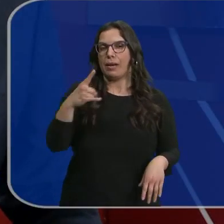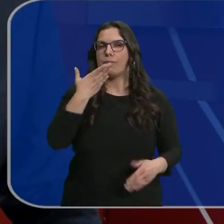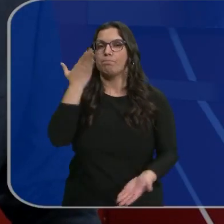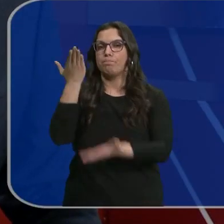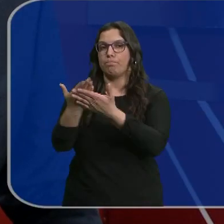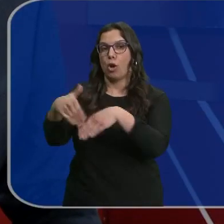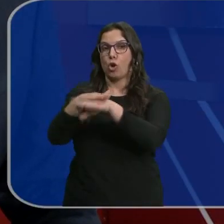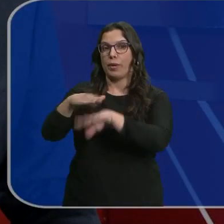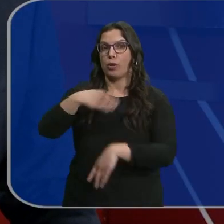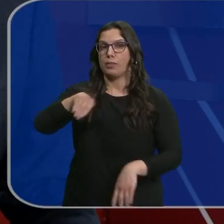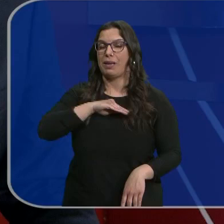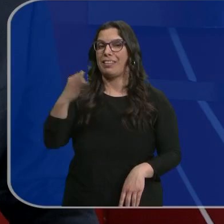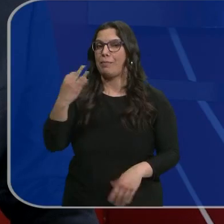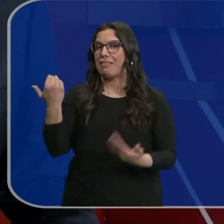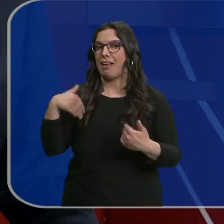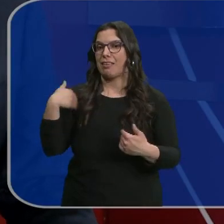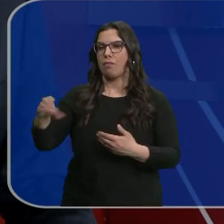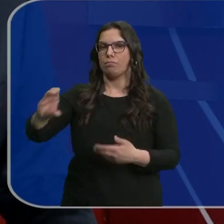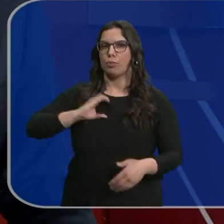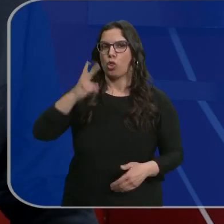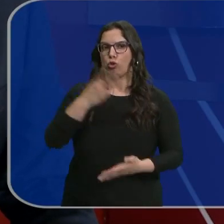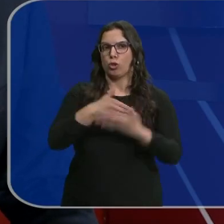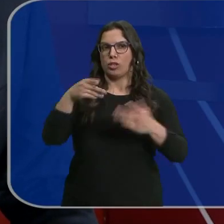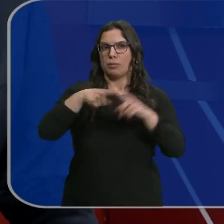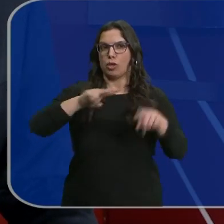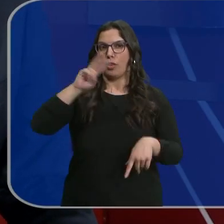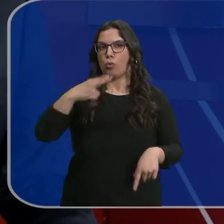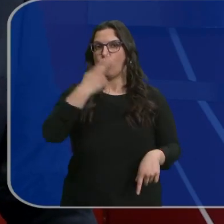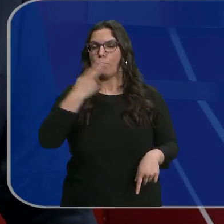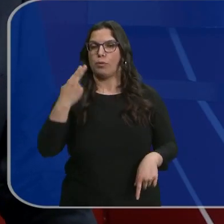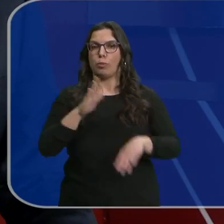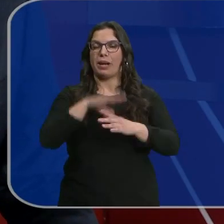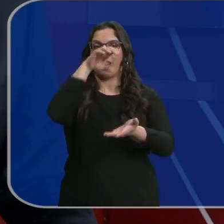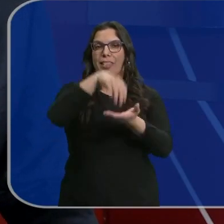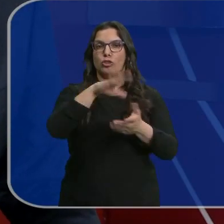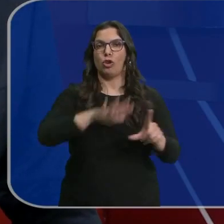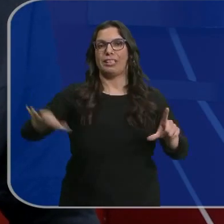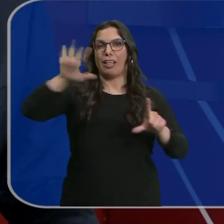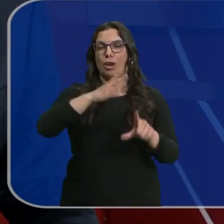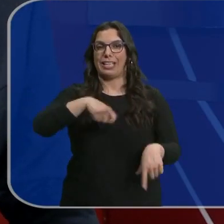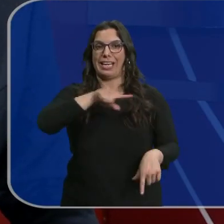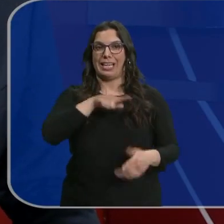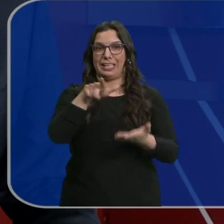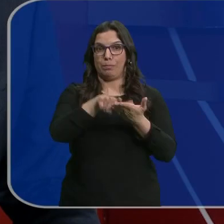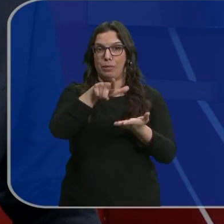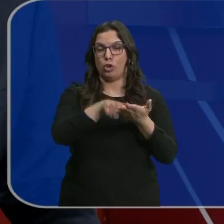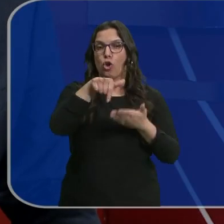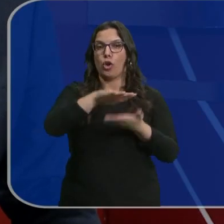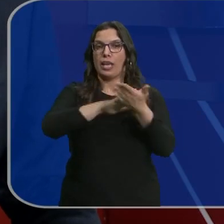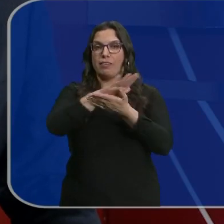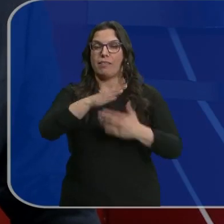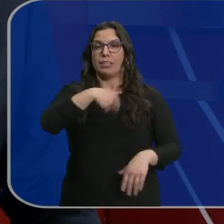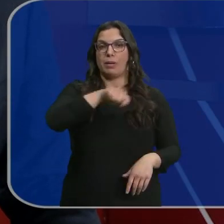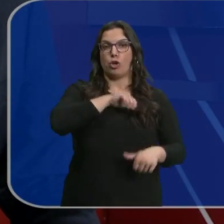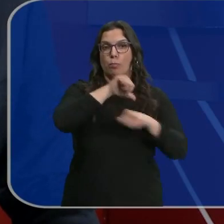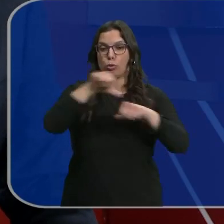reclama al gobierno de España que aporte ya los 2 millones y medio de euros comprometidos con el Centro Internacional del Español, donde hoy se hablaba de español y portugués